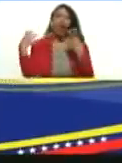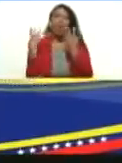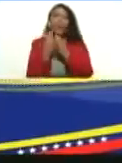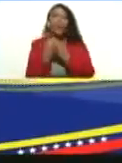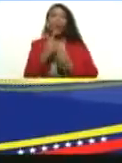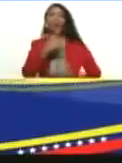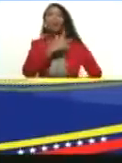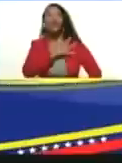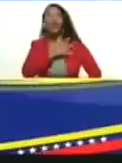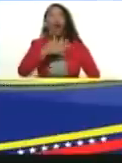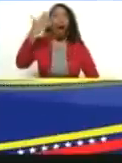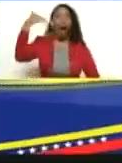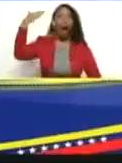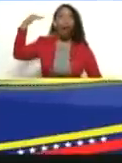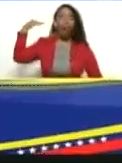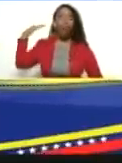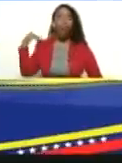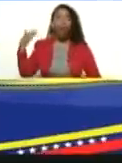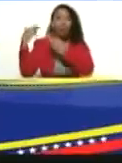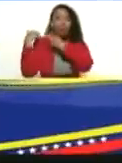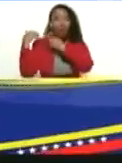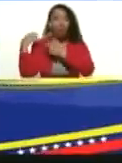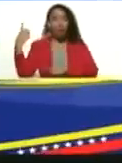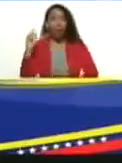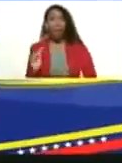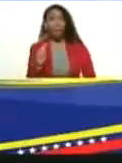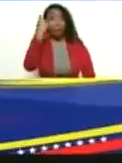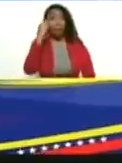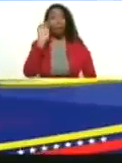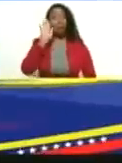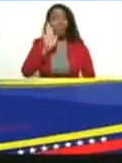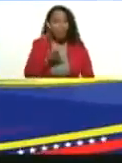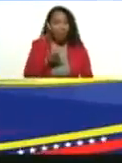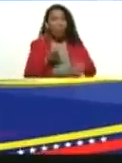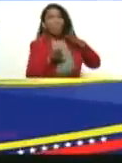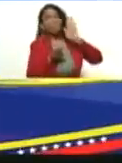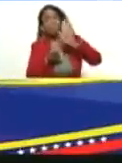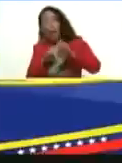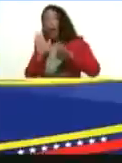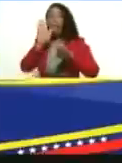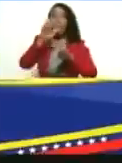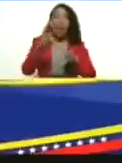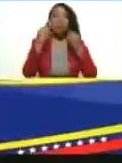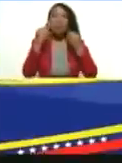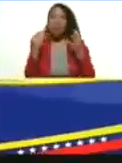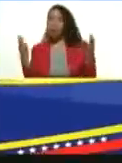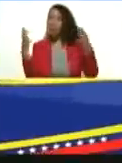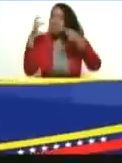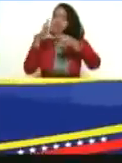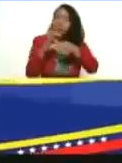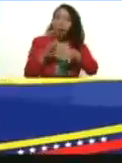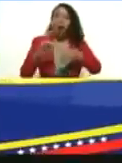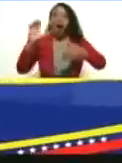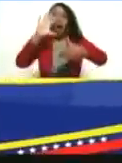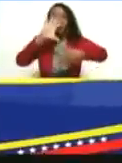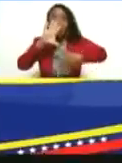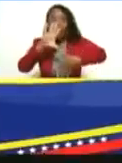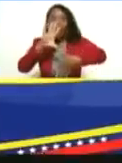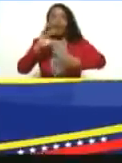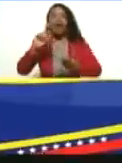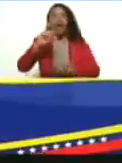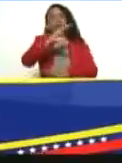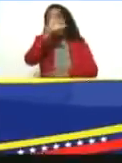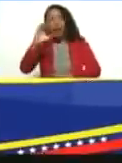Lula da Silva que se dio el primer paso para unir toda América Latina y el Caribe por primera vez en doscientos